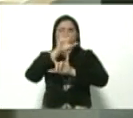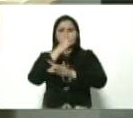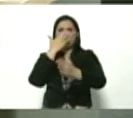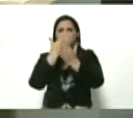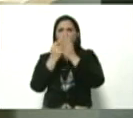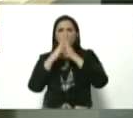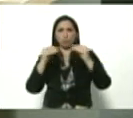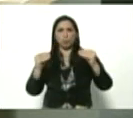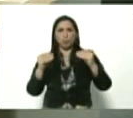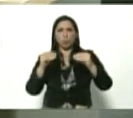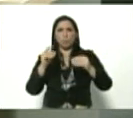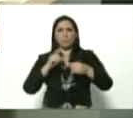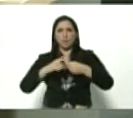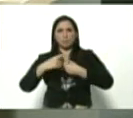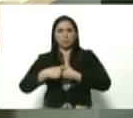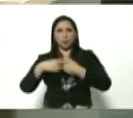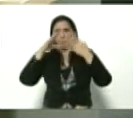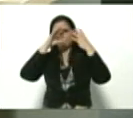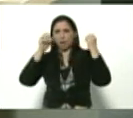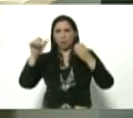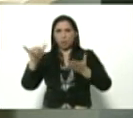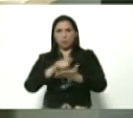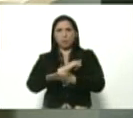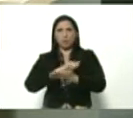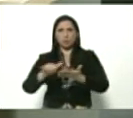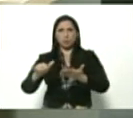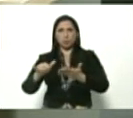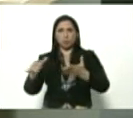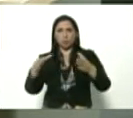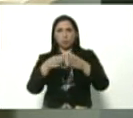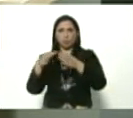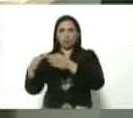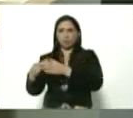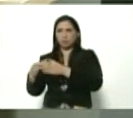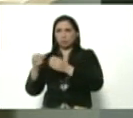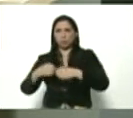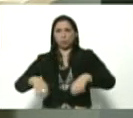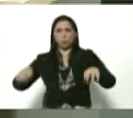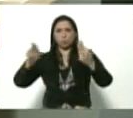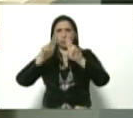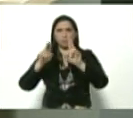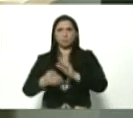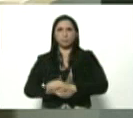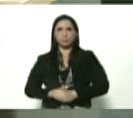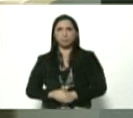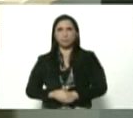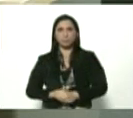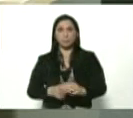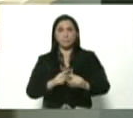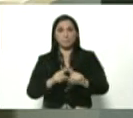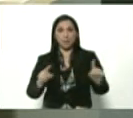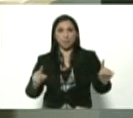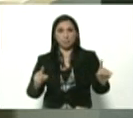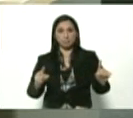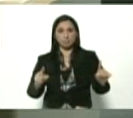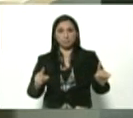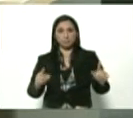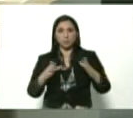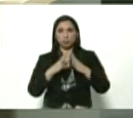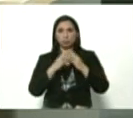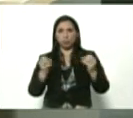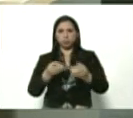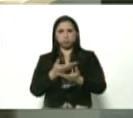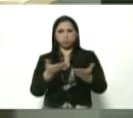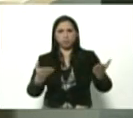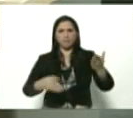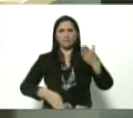miembros y embajadas en Nueva York de la Organización de Naciones Unidas, para que todo esto